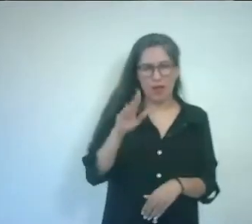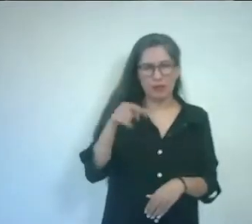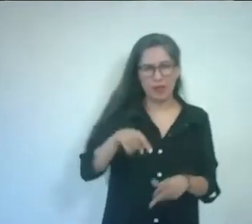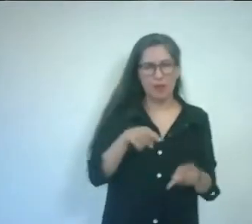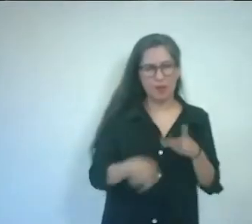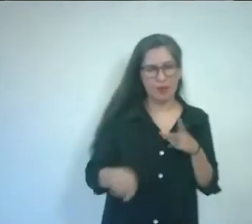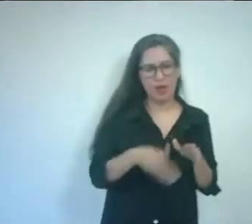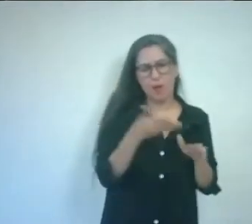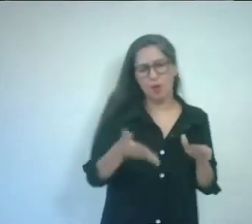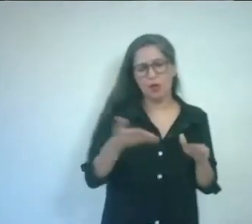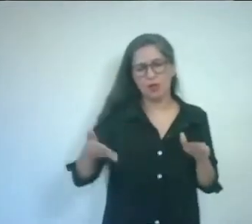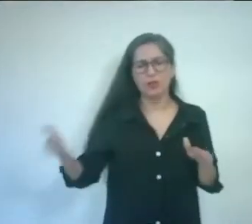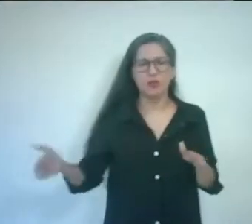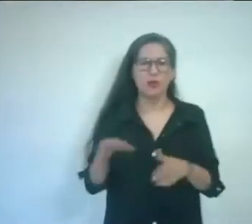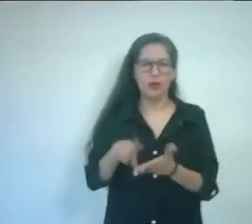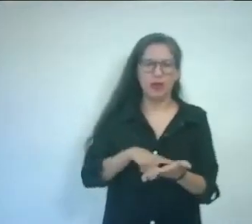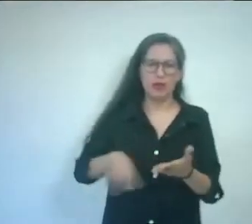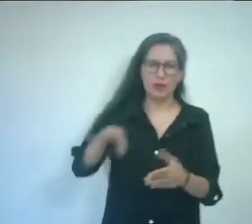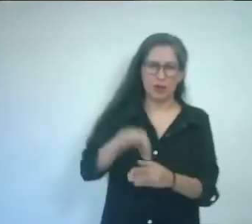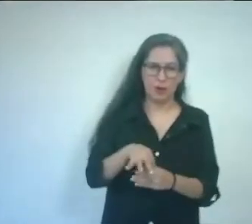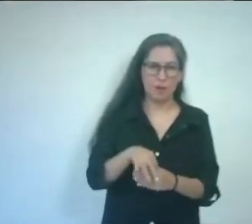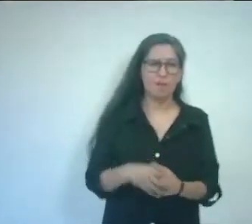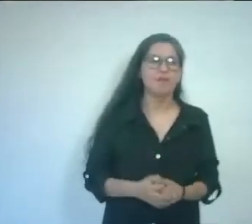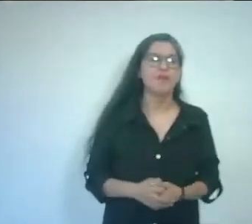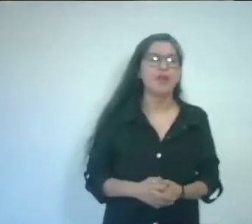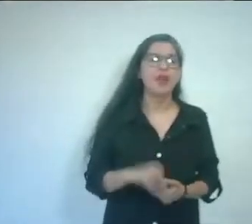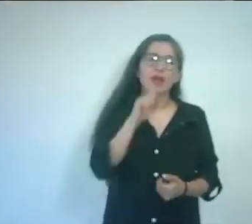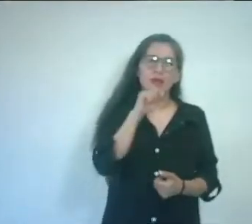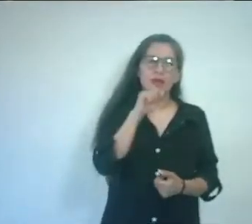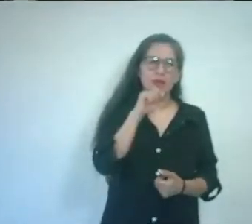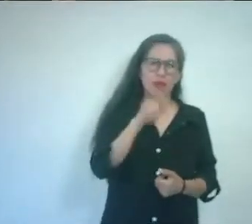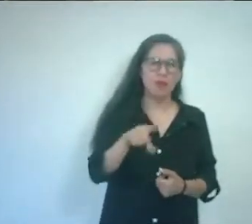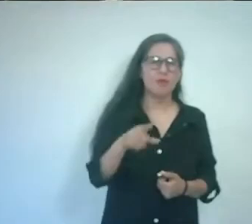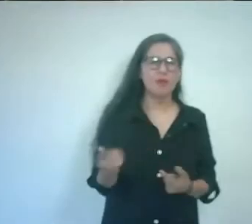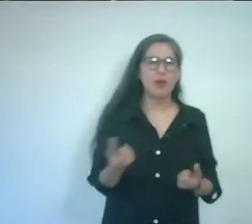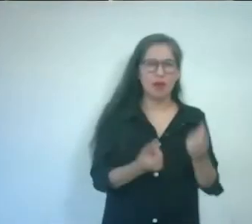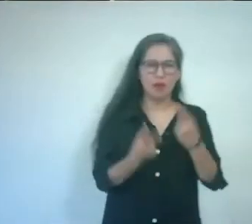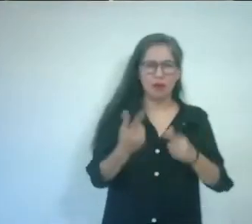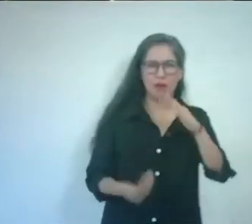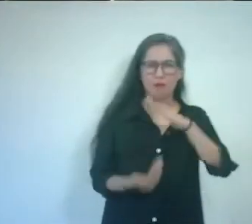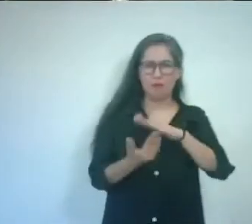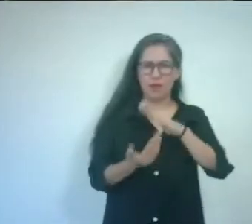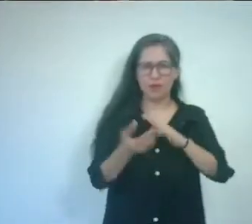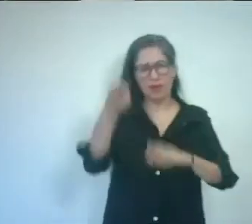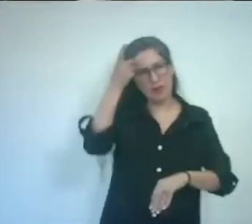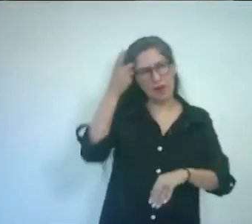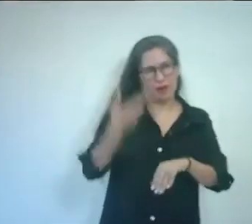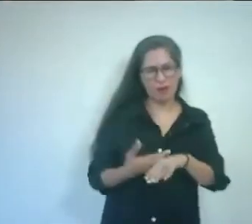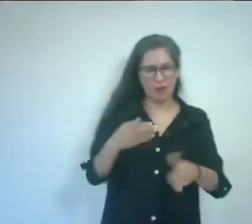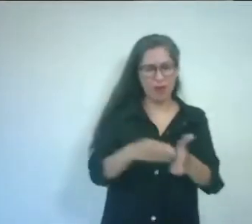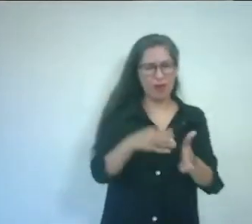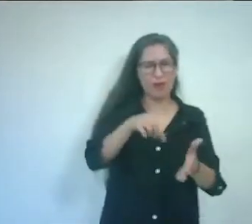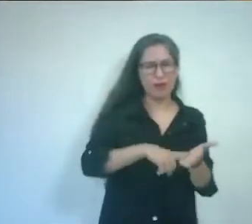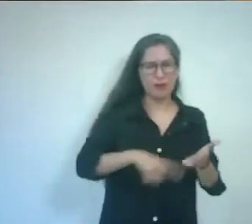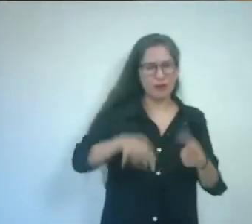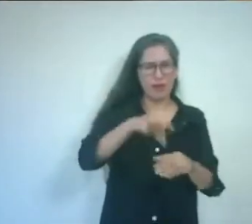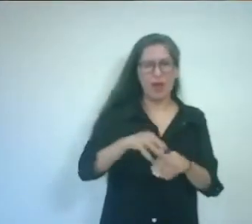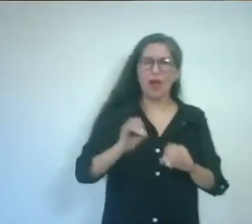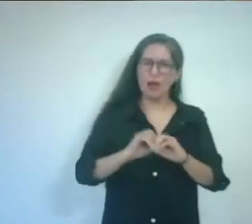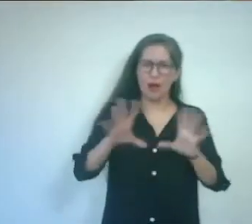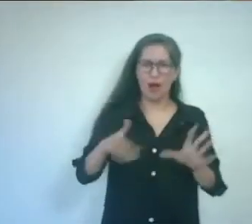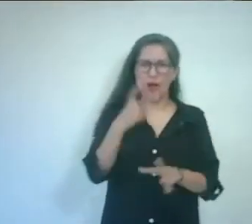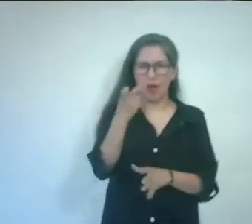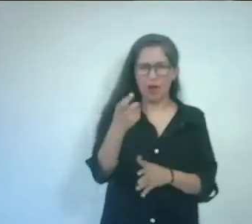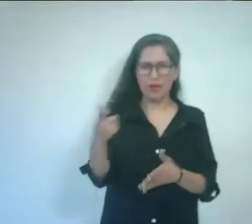este proceso electoral. También a quienes van a integrar las mesas directivas de casilla, desde luego esas personas, esos ciudadanos, ciudadanas,